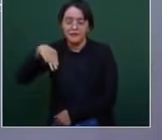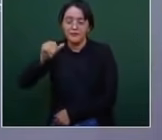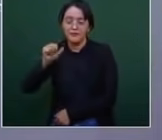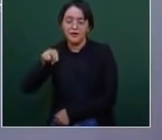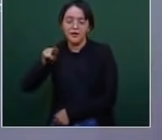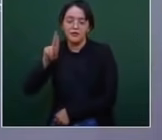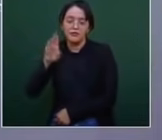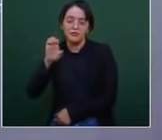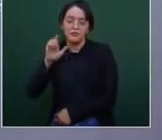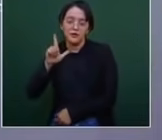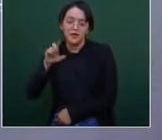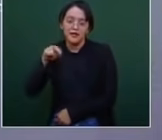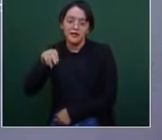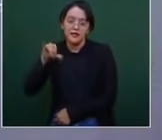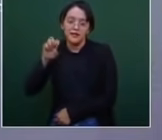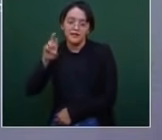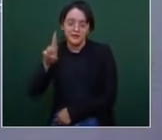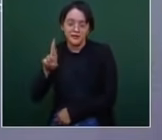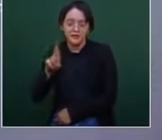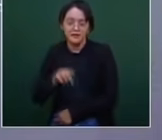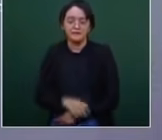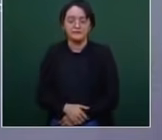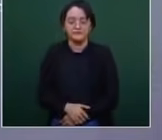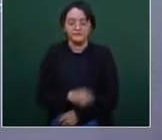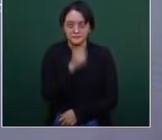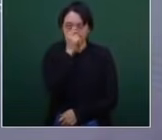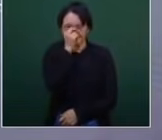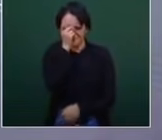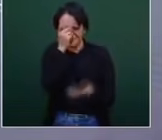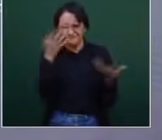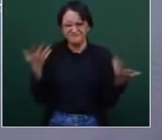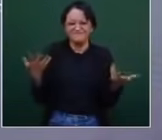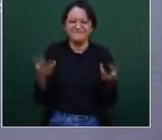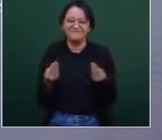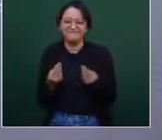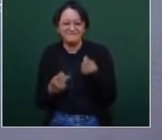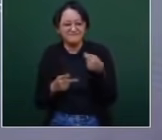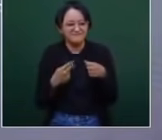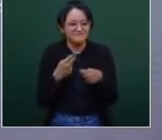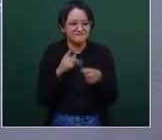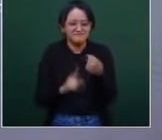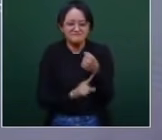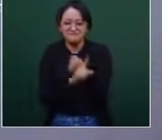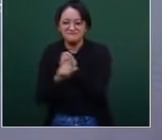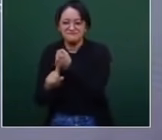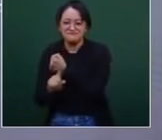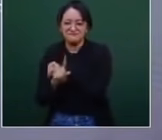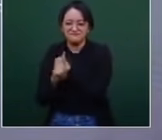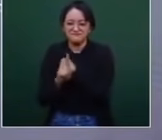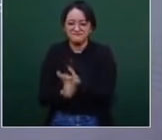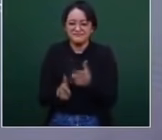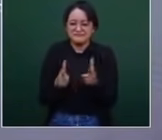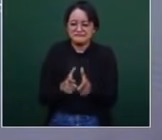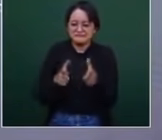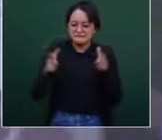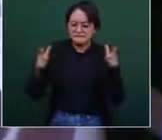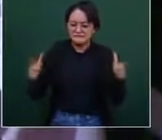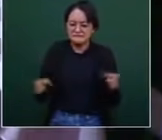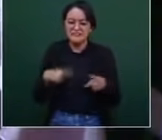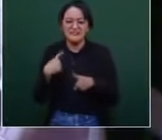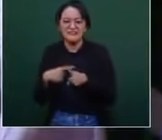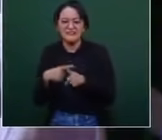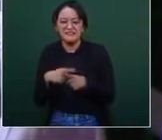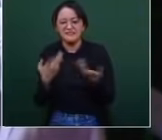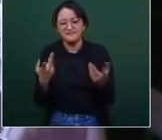tiempo, con pequeñas escaramuzas magnificadas después por el propio Santana,